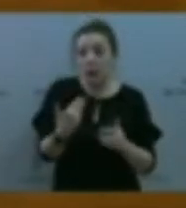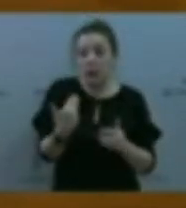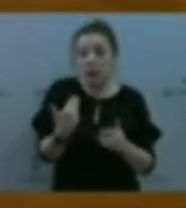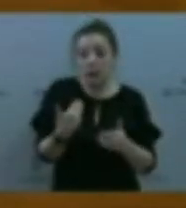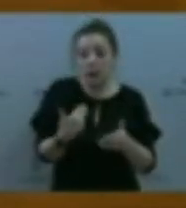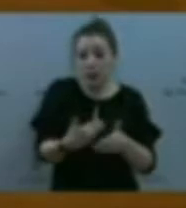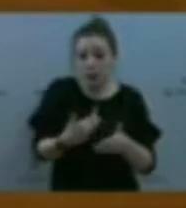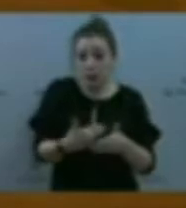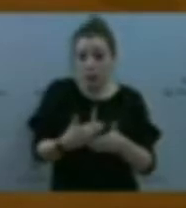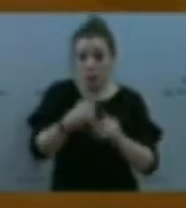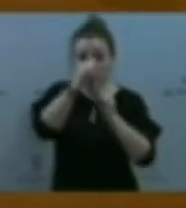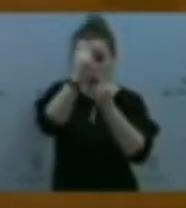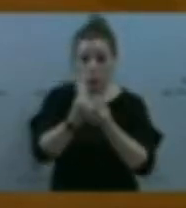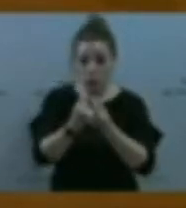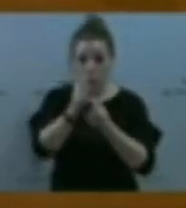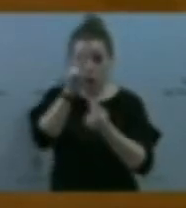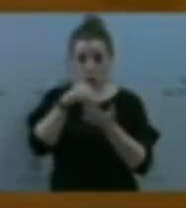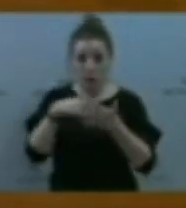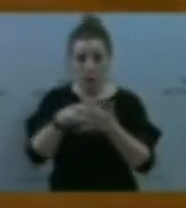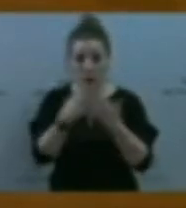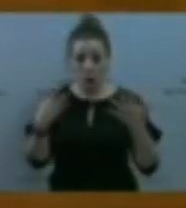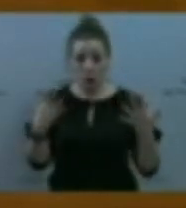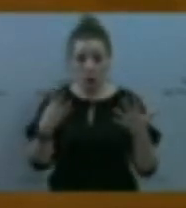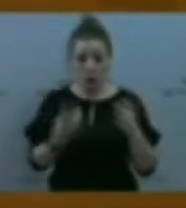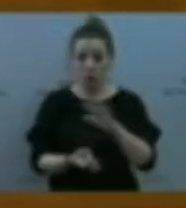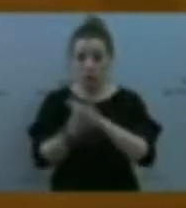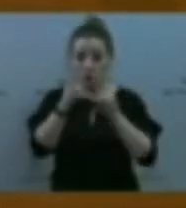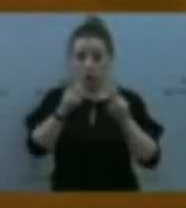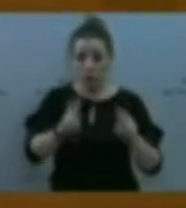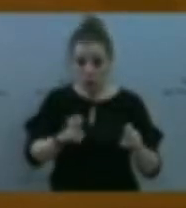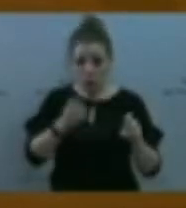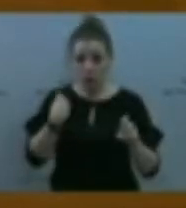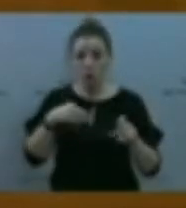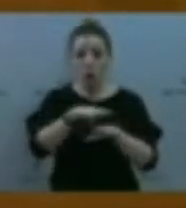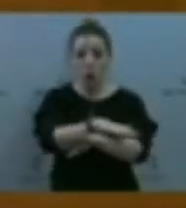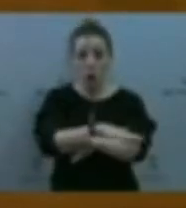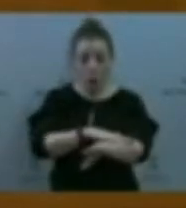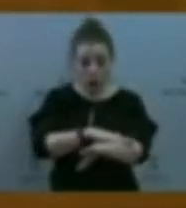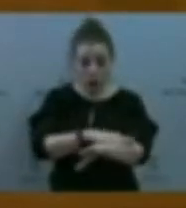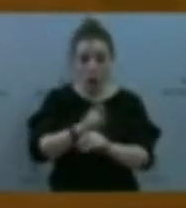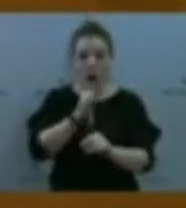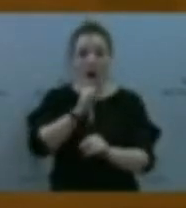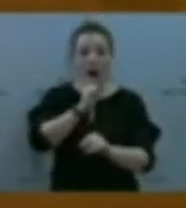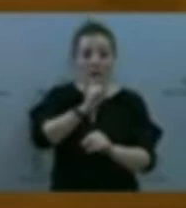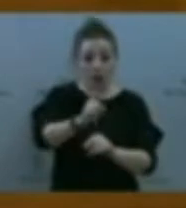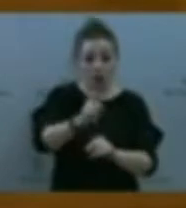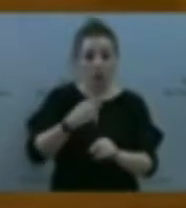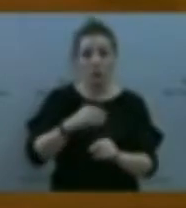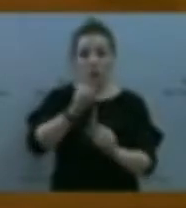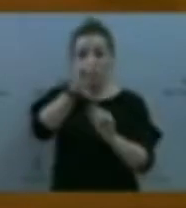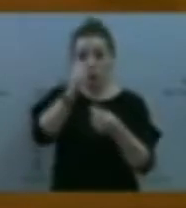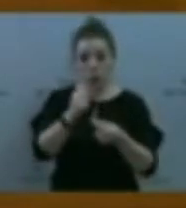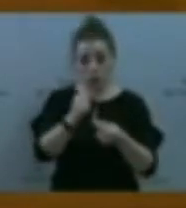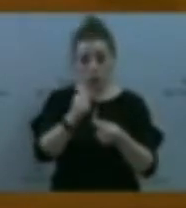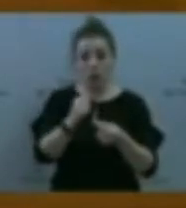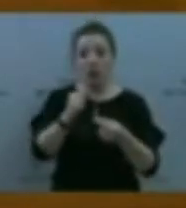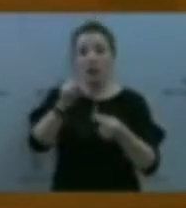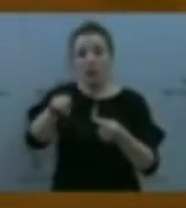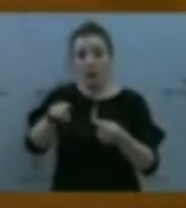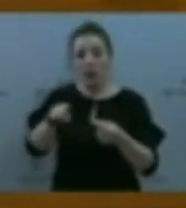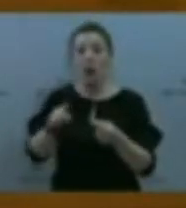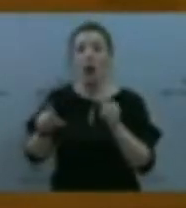Gobierno, en esa misma sesión que nos anunció los presupuestos, nos anunció 5 anteproyectos de ley que van a entrar en la Cámara. Hay 2 comisiones de investigación en